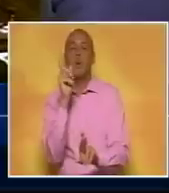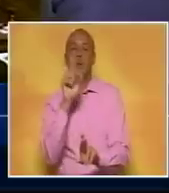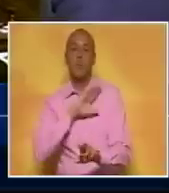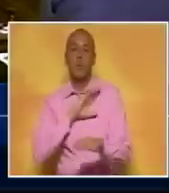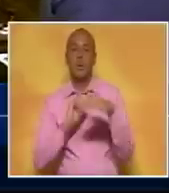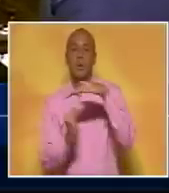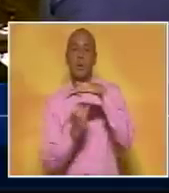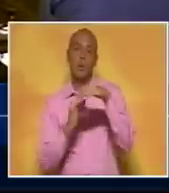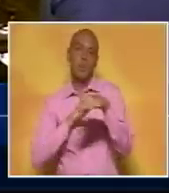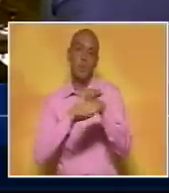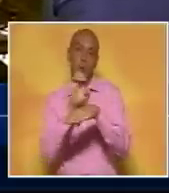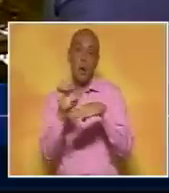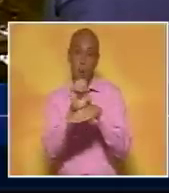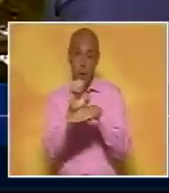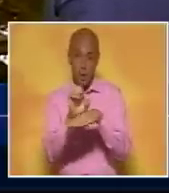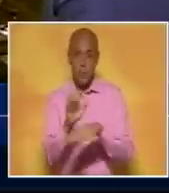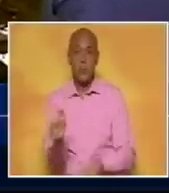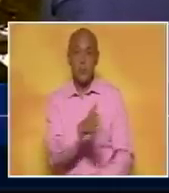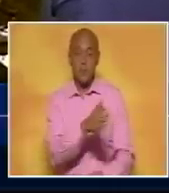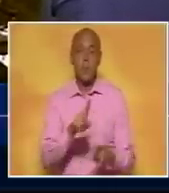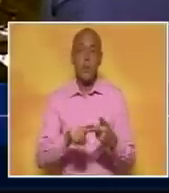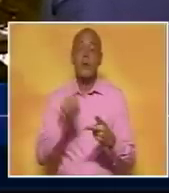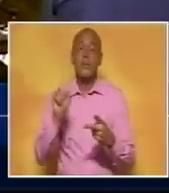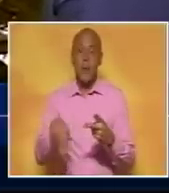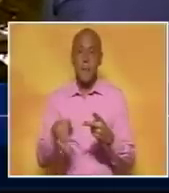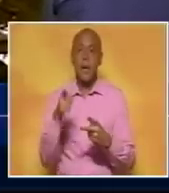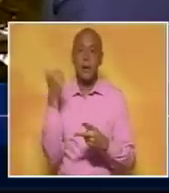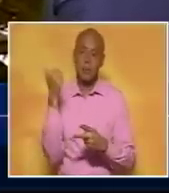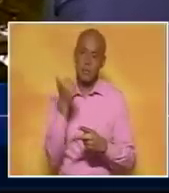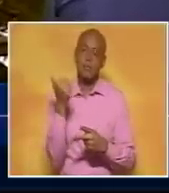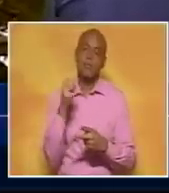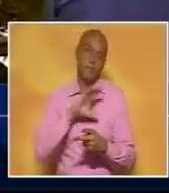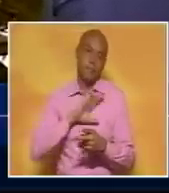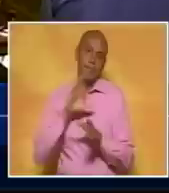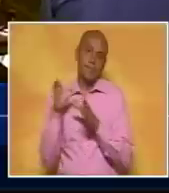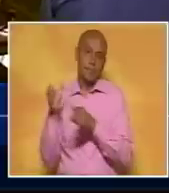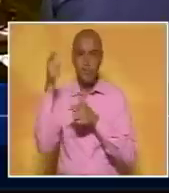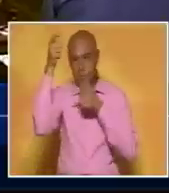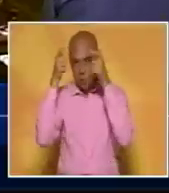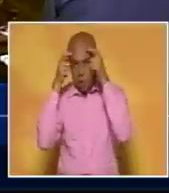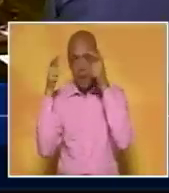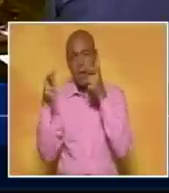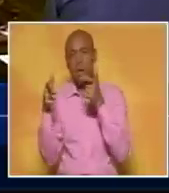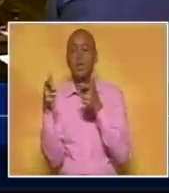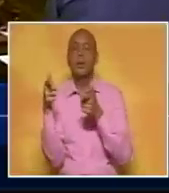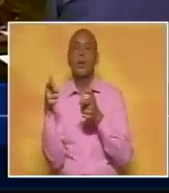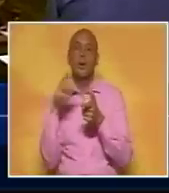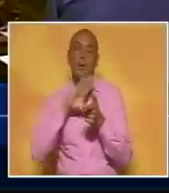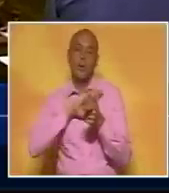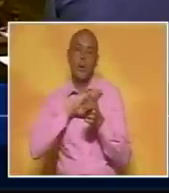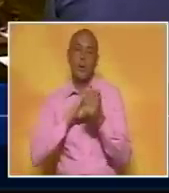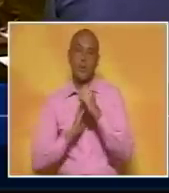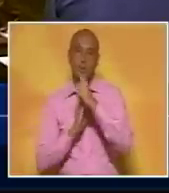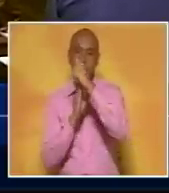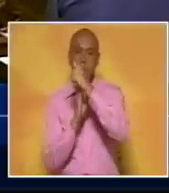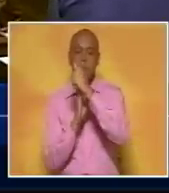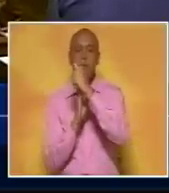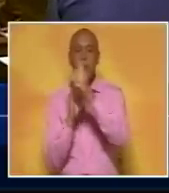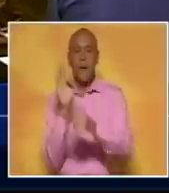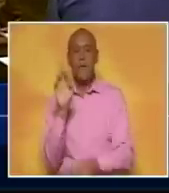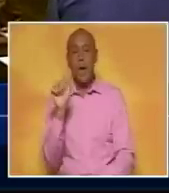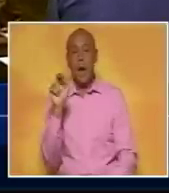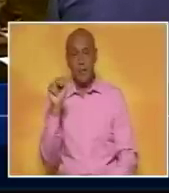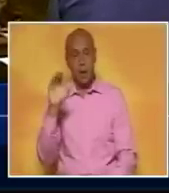de Ecuador. Por parte del Gran Polo Patriótico reaccionó su coordinador parlamentario, Francisco Torrealba,